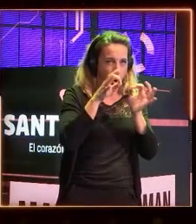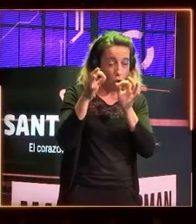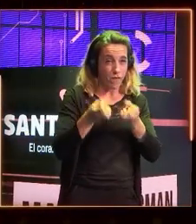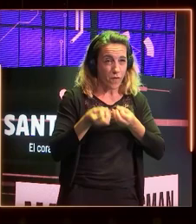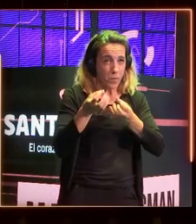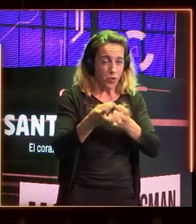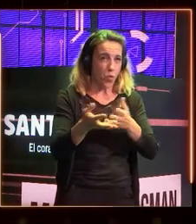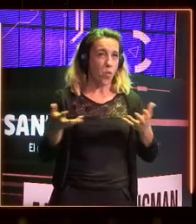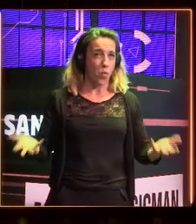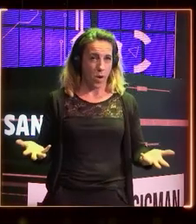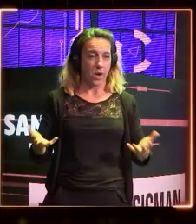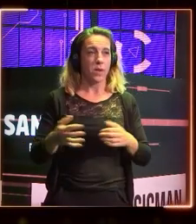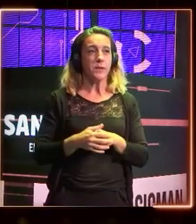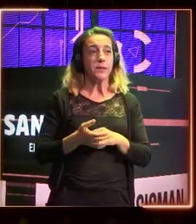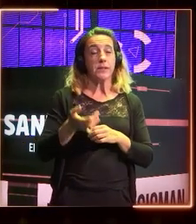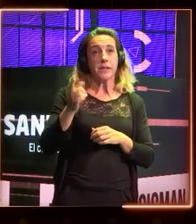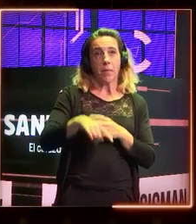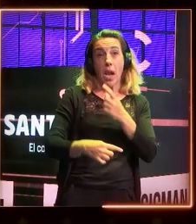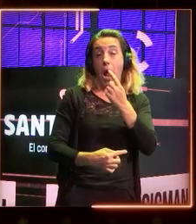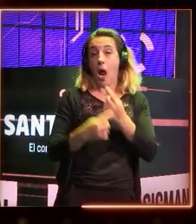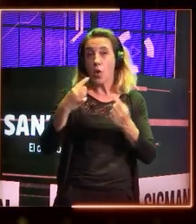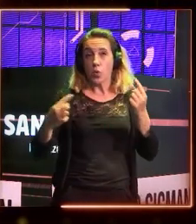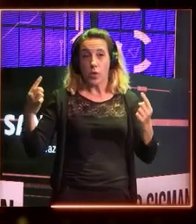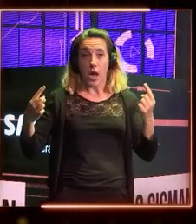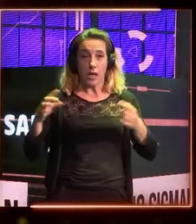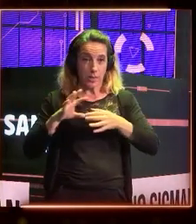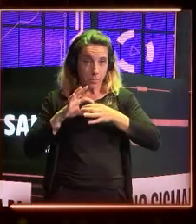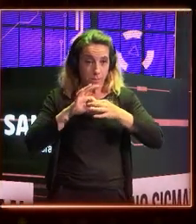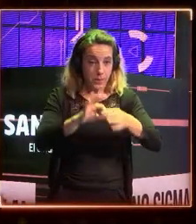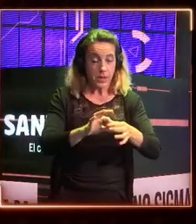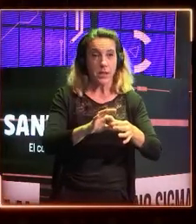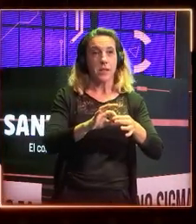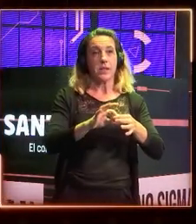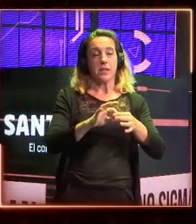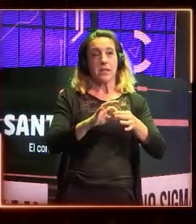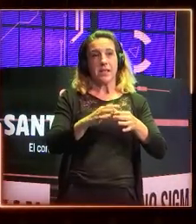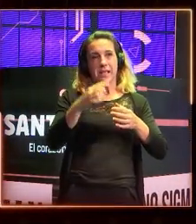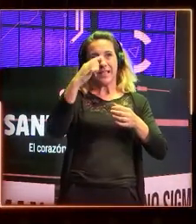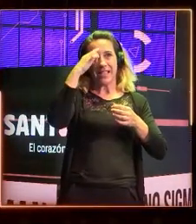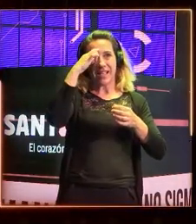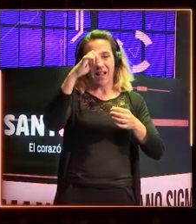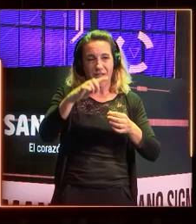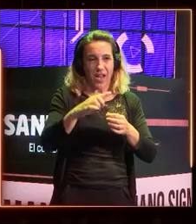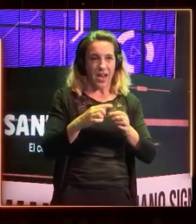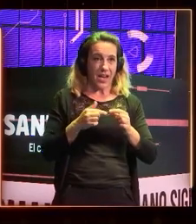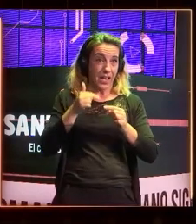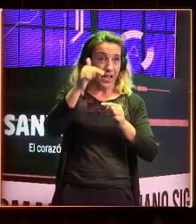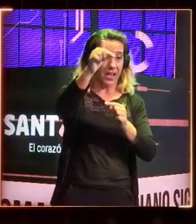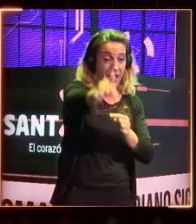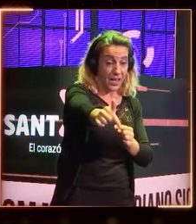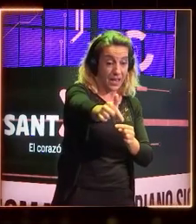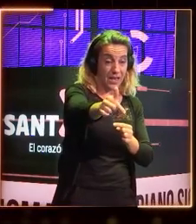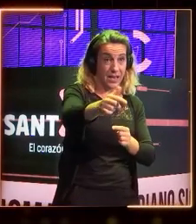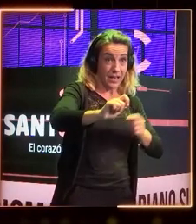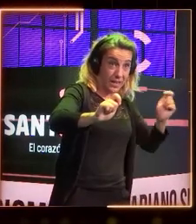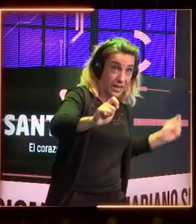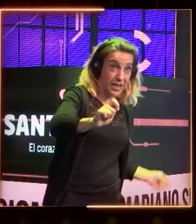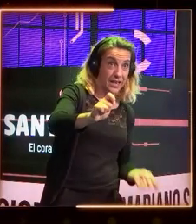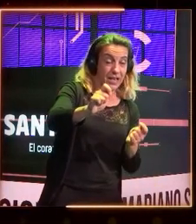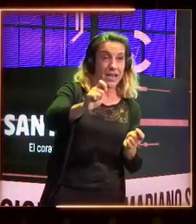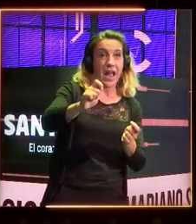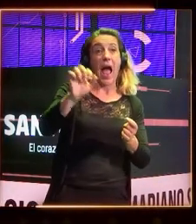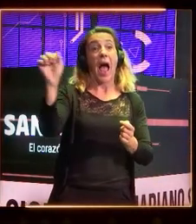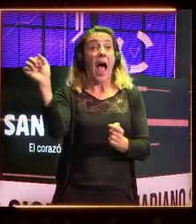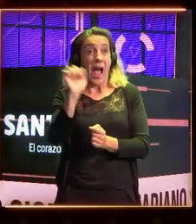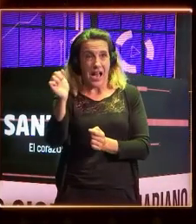daban información y alguna que él encontró una correlación que le permitía de la entrada llegar a la salida que él quería que predecir dónde ira el saque y agasi fue